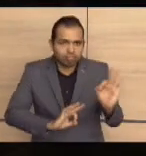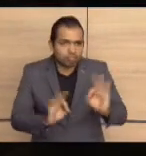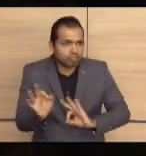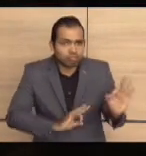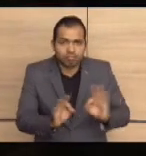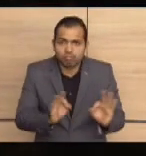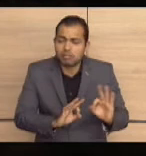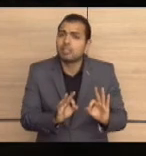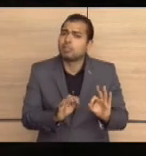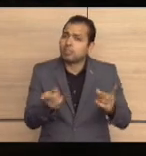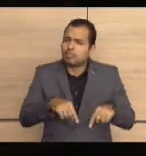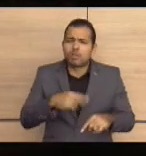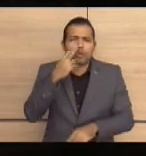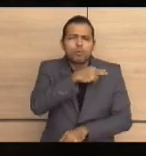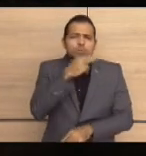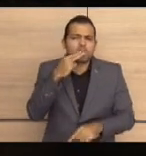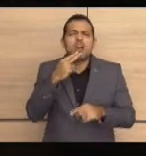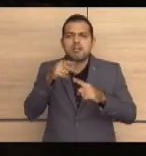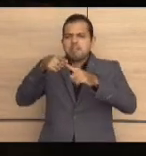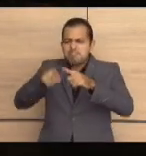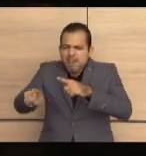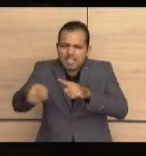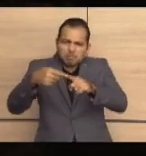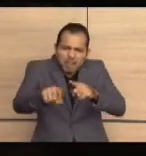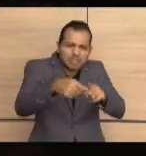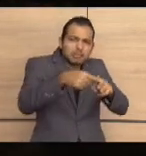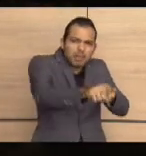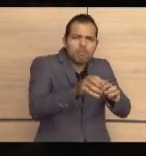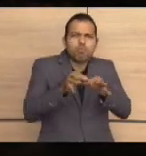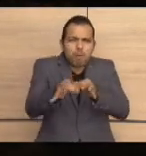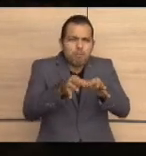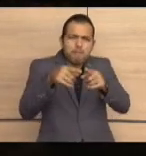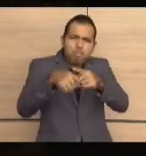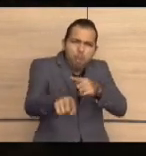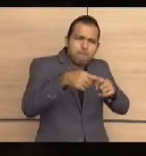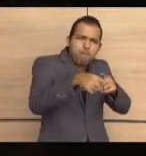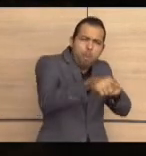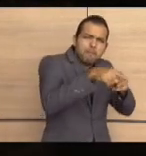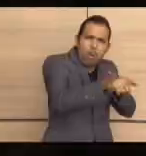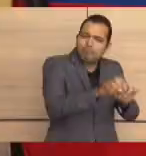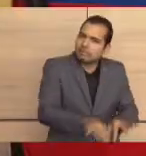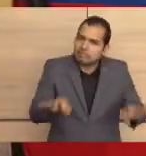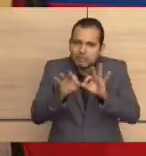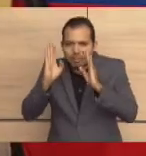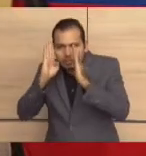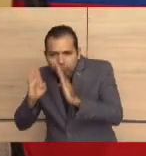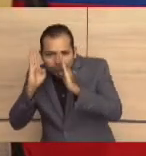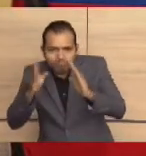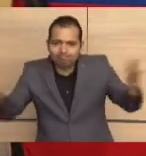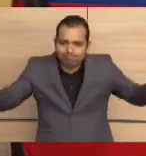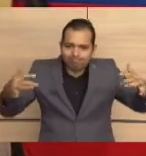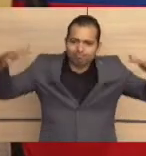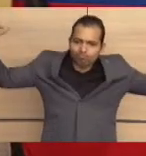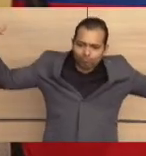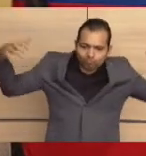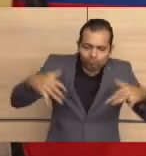y esta escucha que los docentes mencionan, tal vez la clave de reunirnos, además de reencontrarnos. Rescato